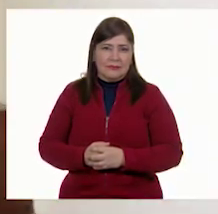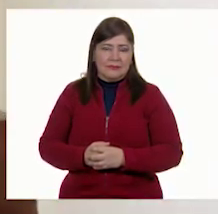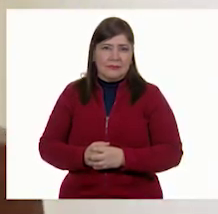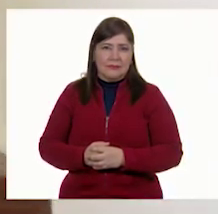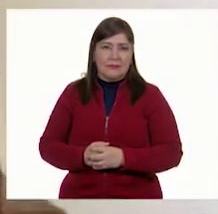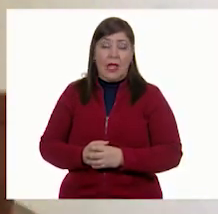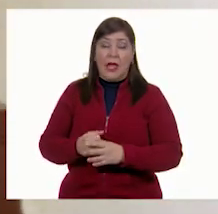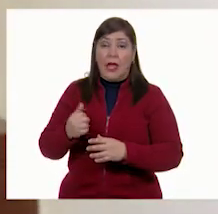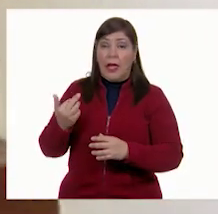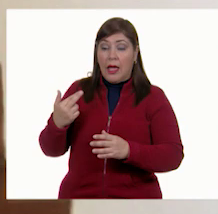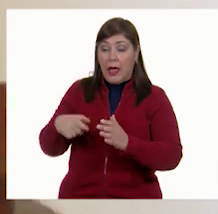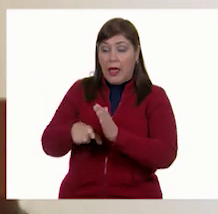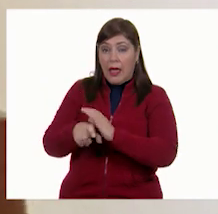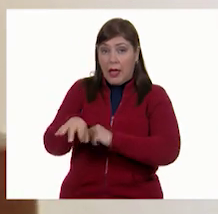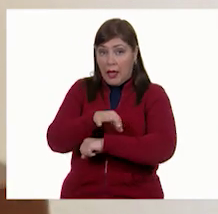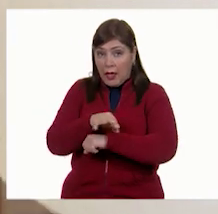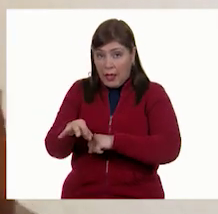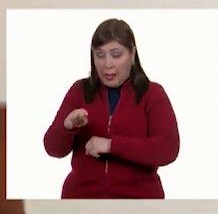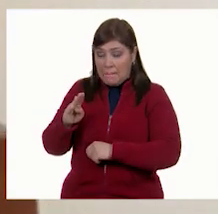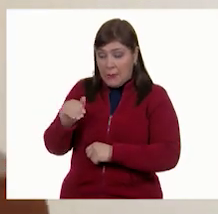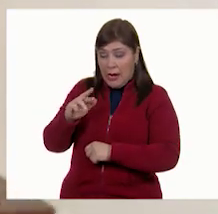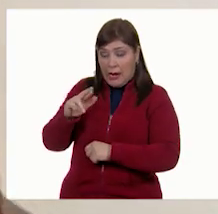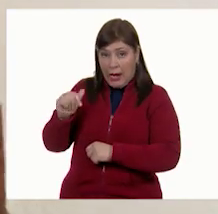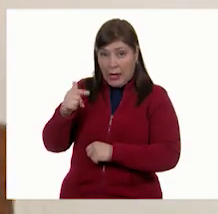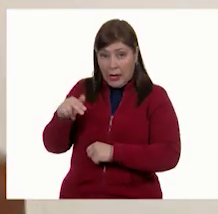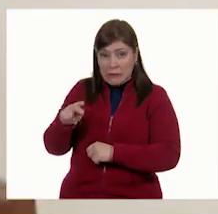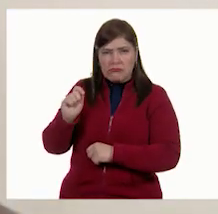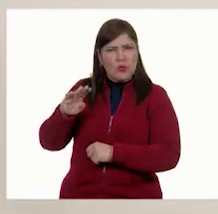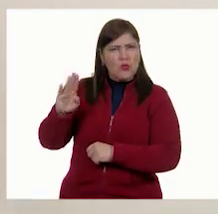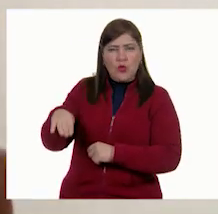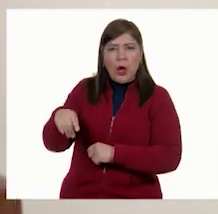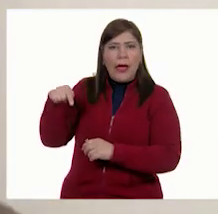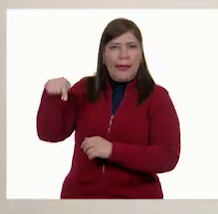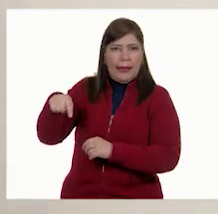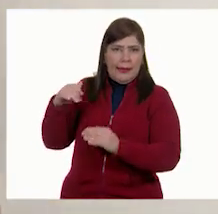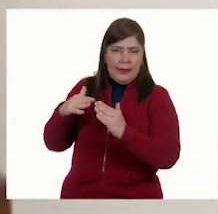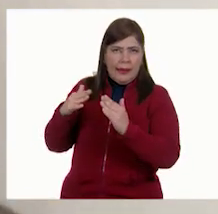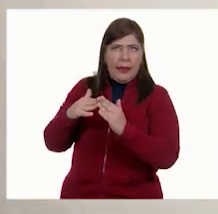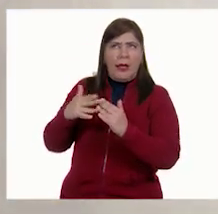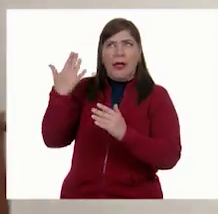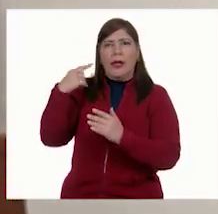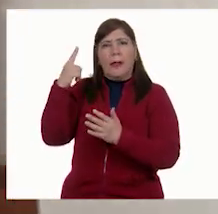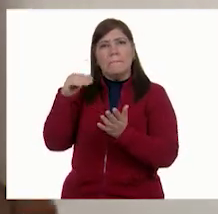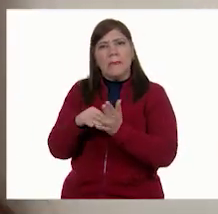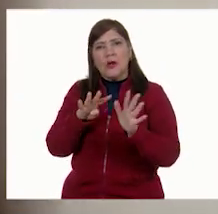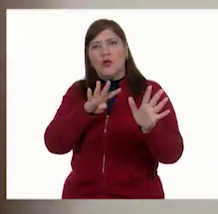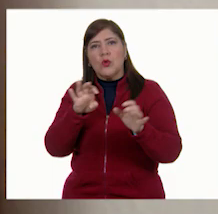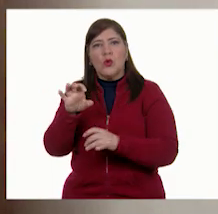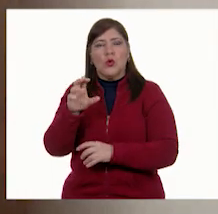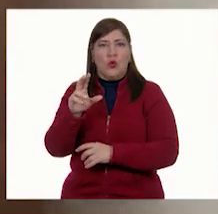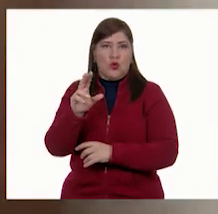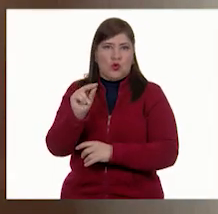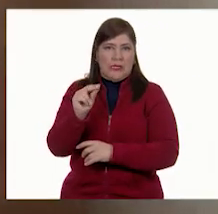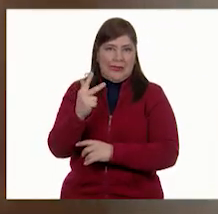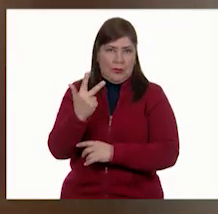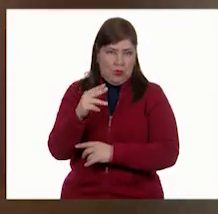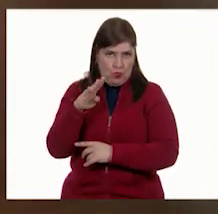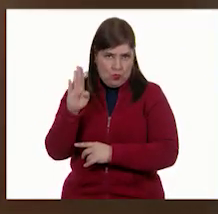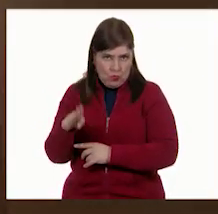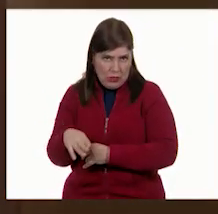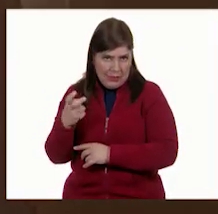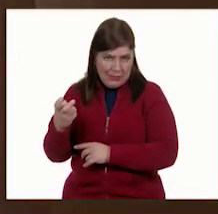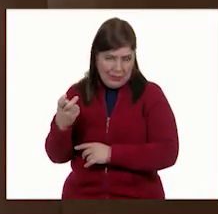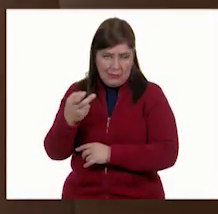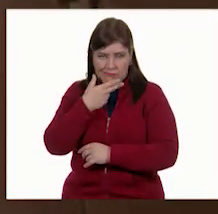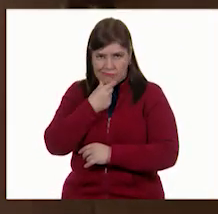El arquitecto muere aquí en esta casa en 1988. La